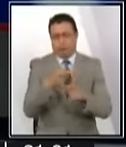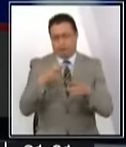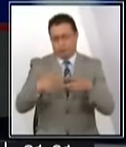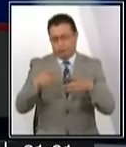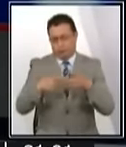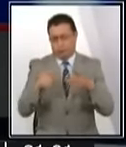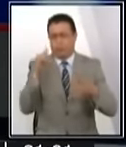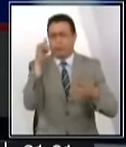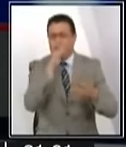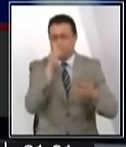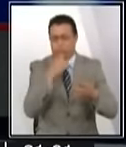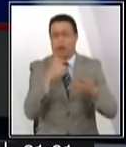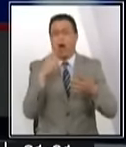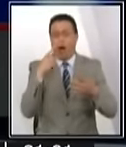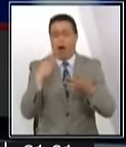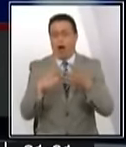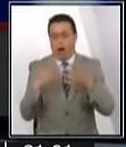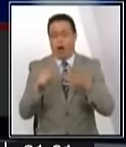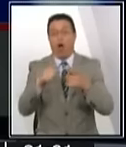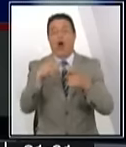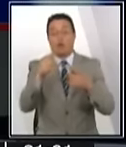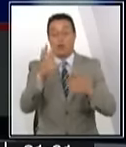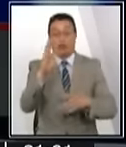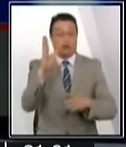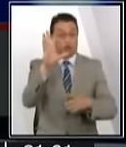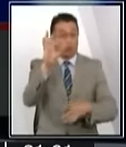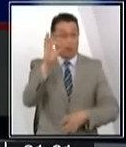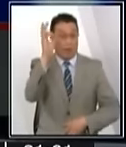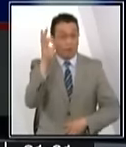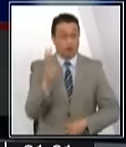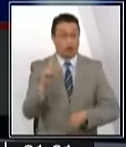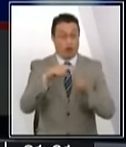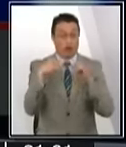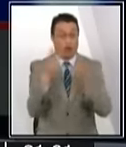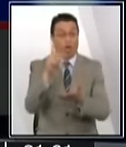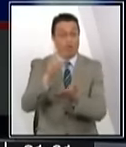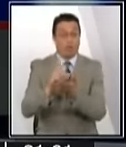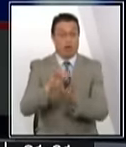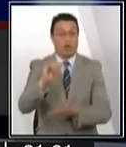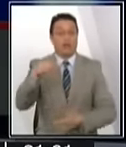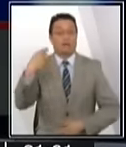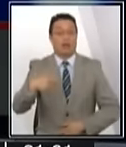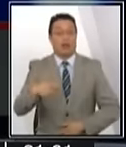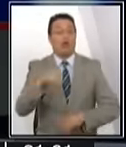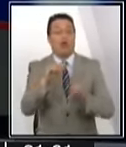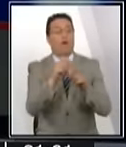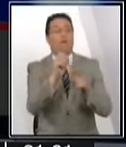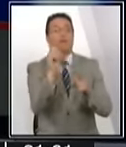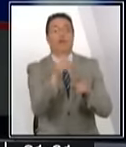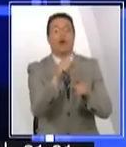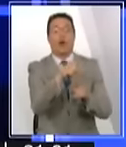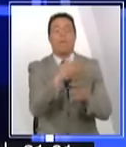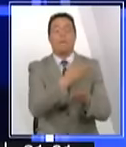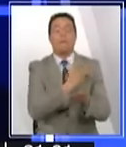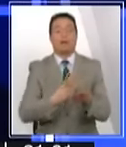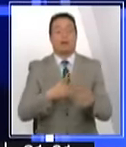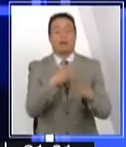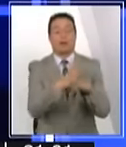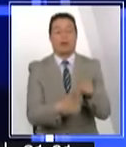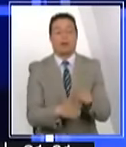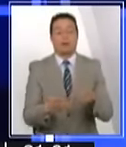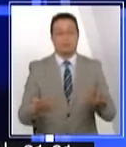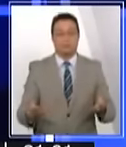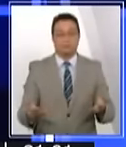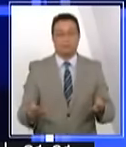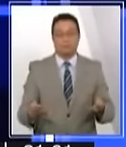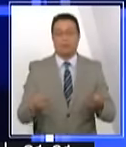que afectan o han afectado a la mitad de los parlamentarios que hoy votaron por sacar de su cargo a la presidenta. Lo que en verdad